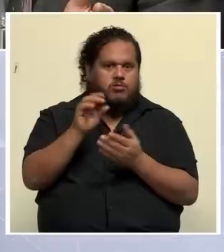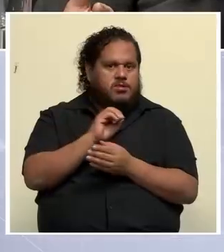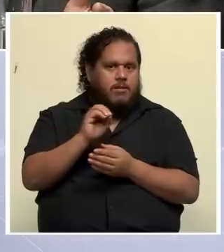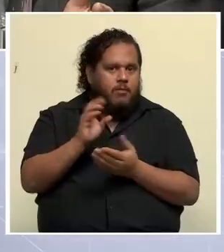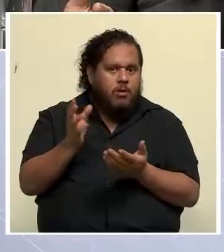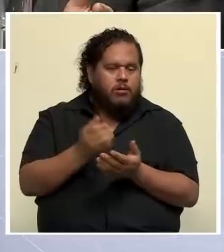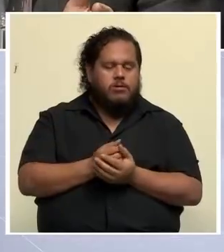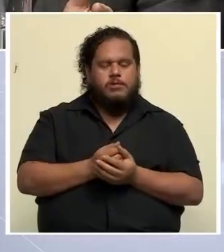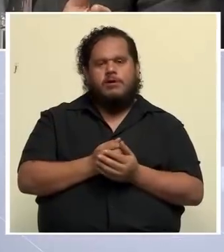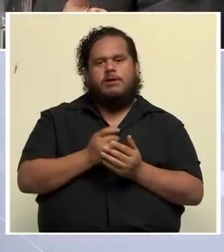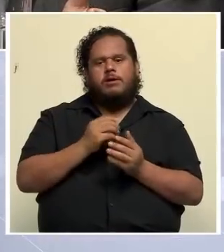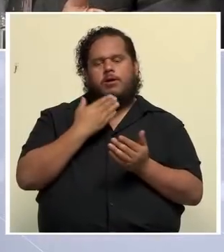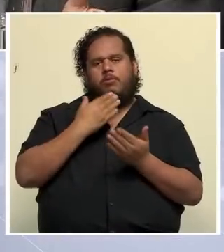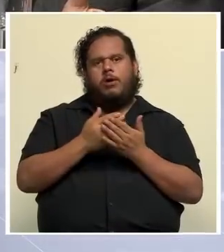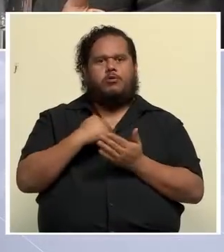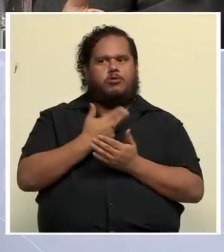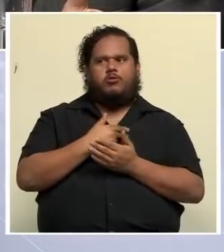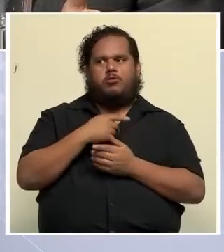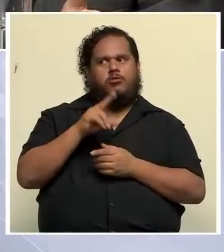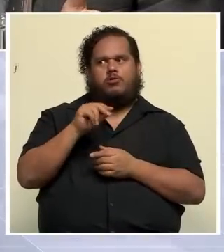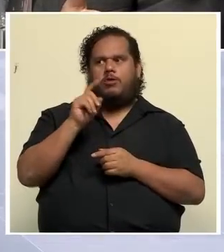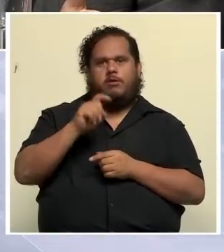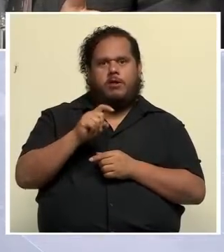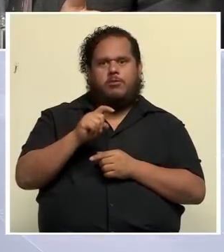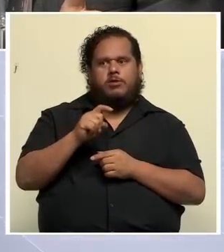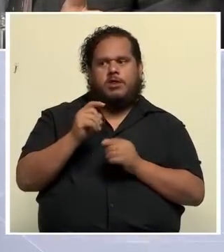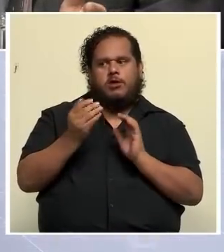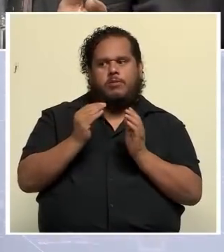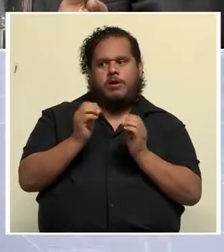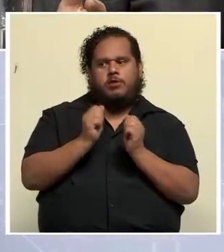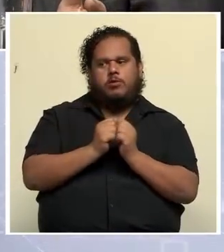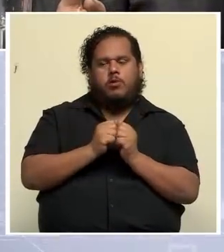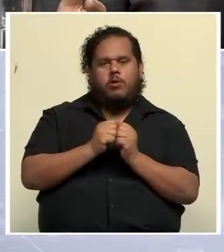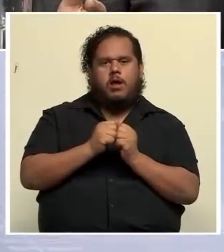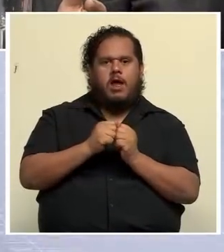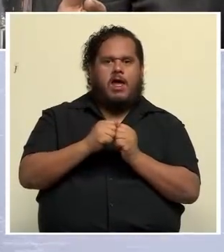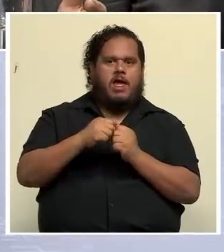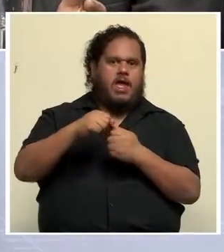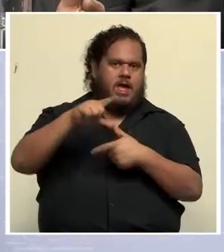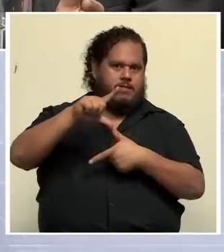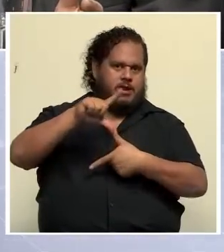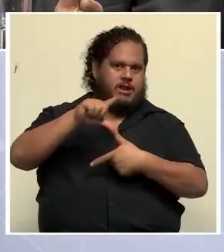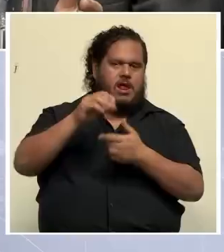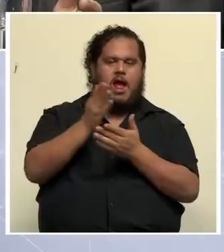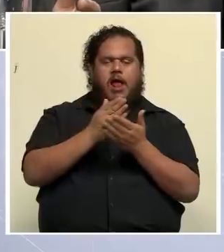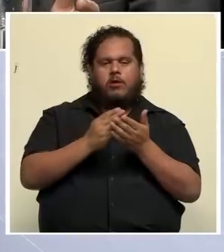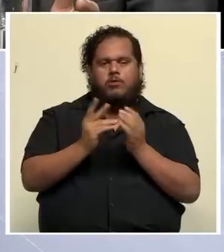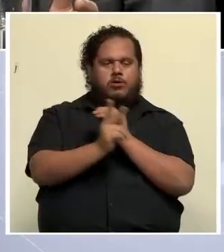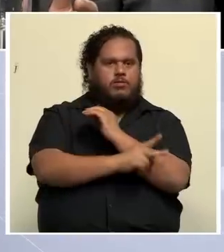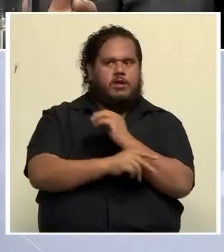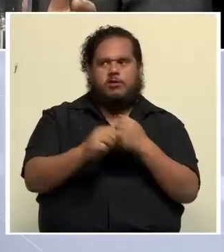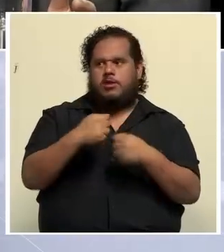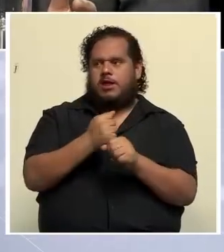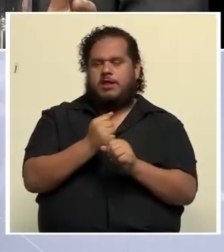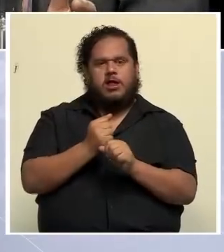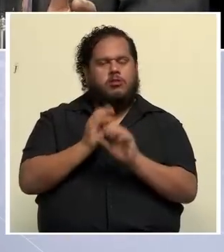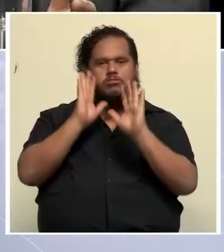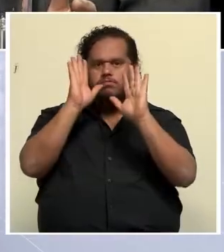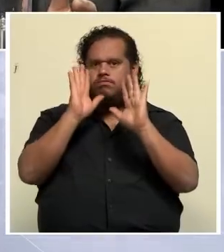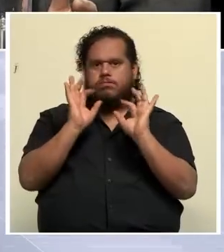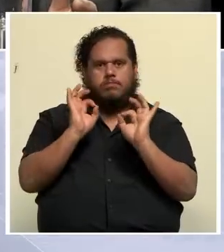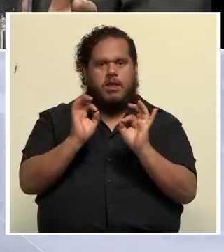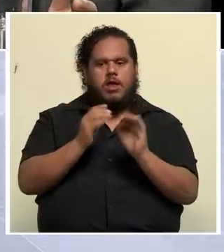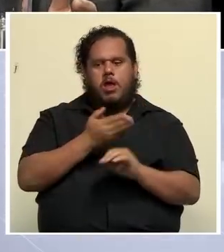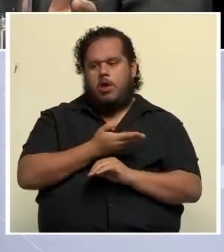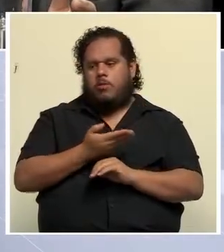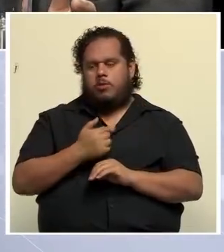es que nosotros no tenemos por qué compararnos con América Latina. Bueno, pero hay países que lo están haciendo maravillosamente bien. Cuando yo